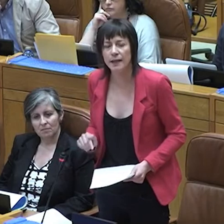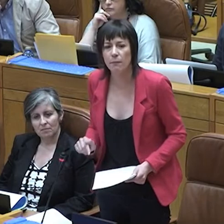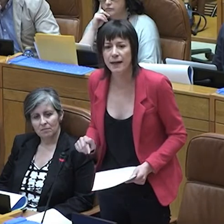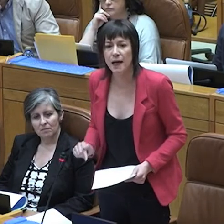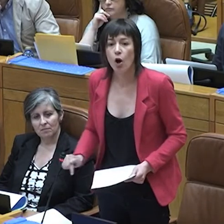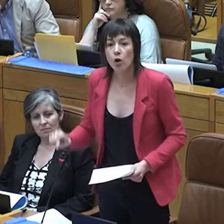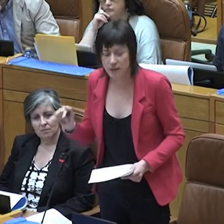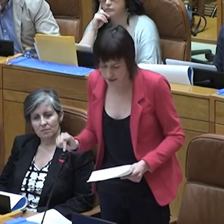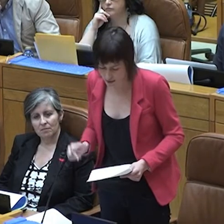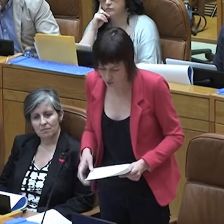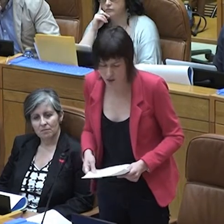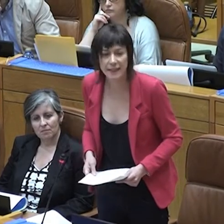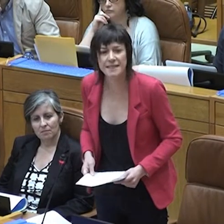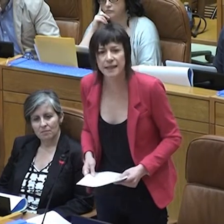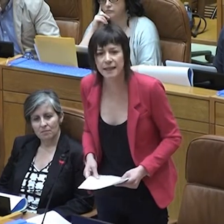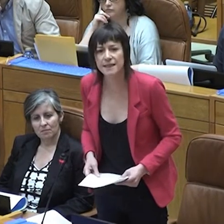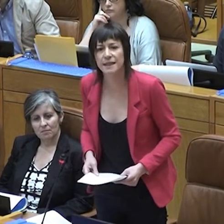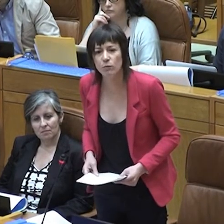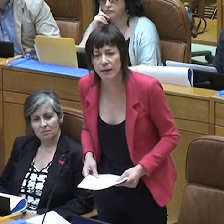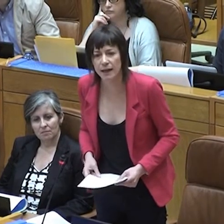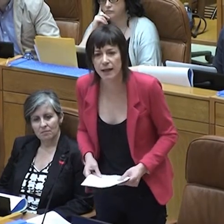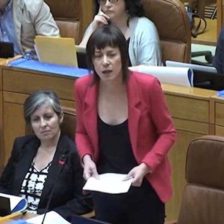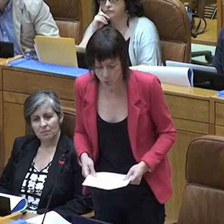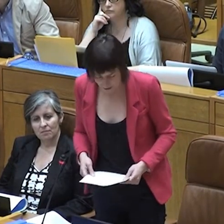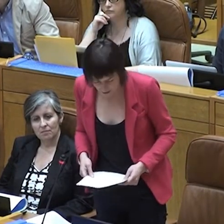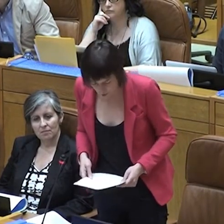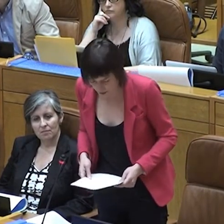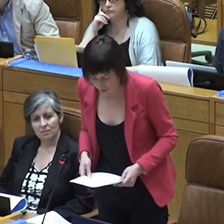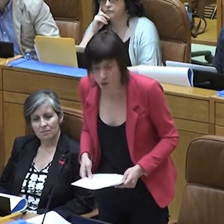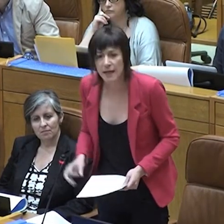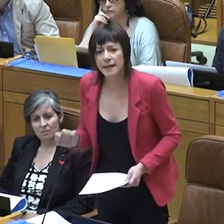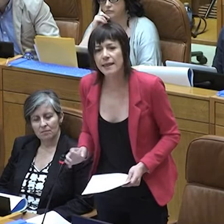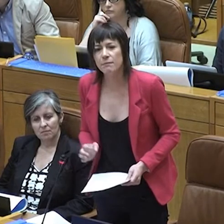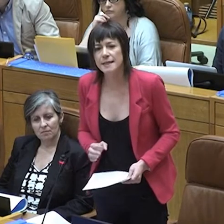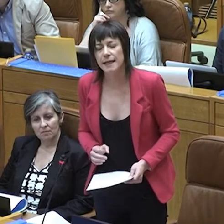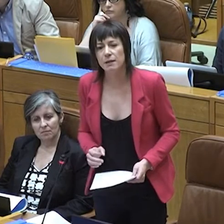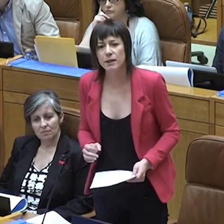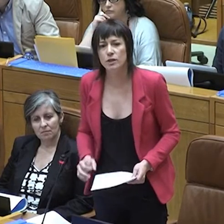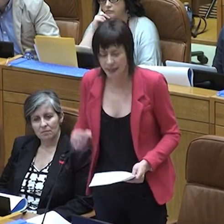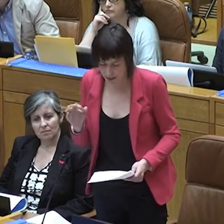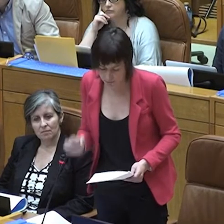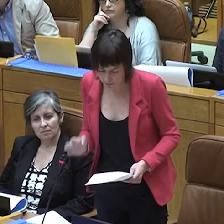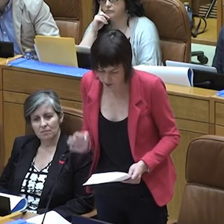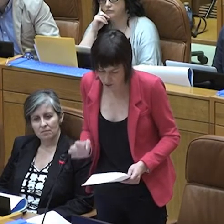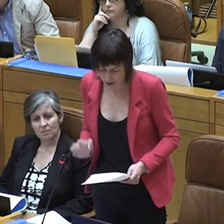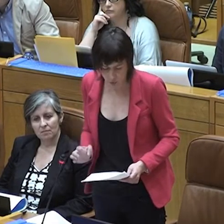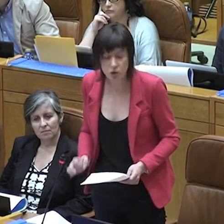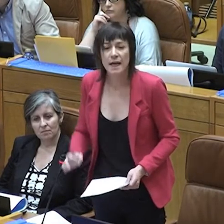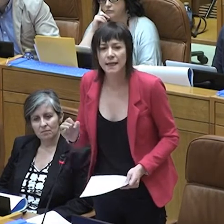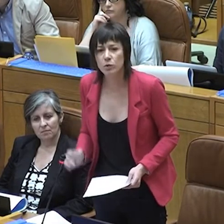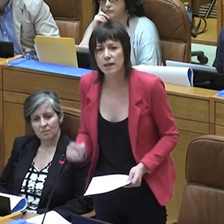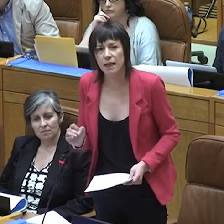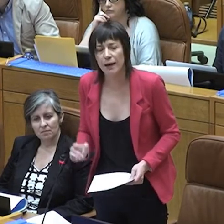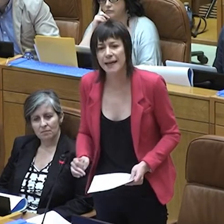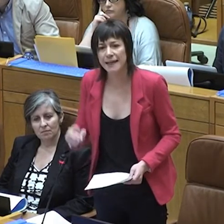cartos para tapar os excesos e as alegrías que tivo a banca durante estes anos. Nada máis e nada menos que 100.000 millóns de euros